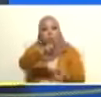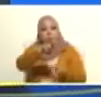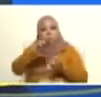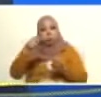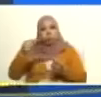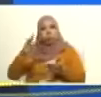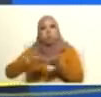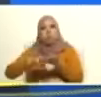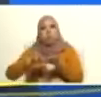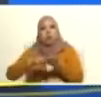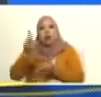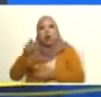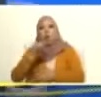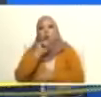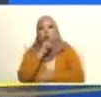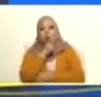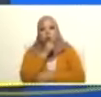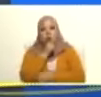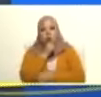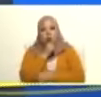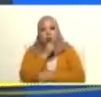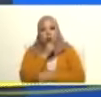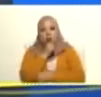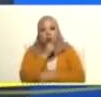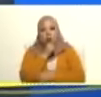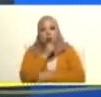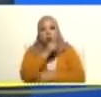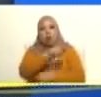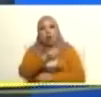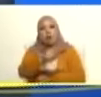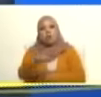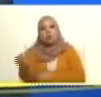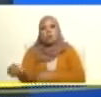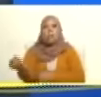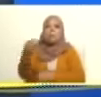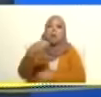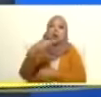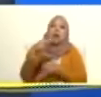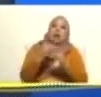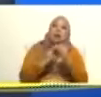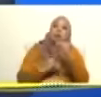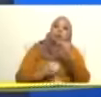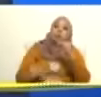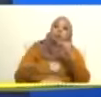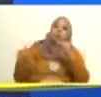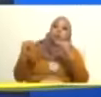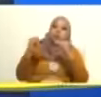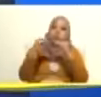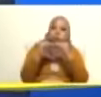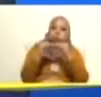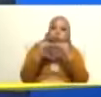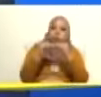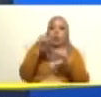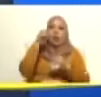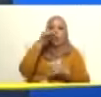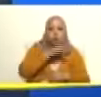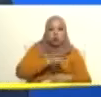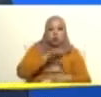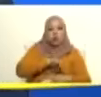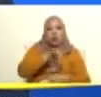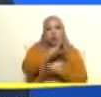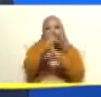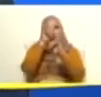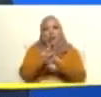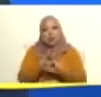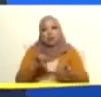pensiones. Para las mayorías, mientras mayor igualdad y felicidad social haya dentro de la